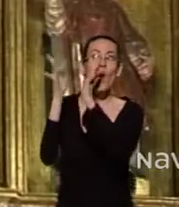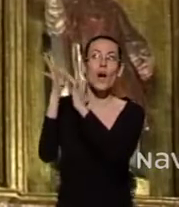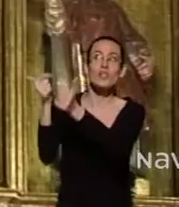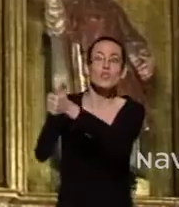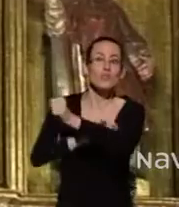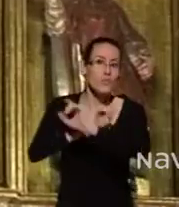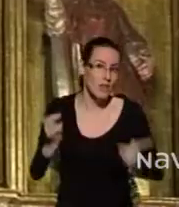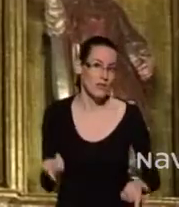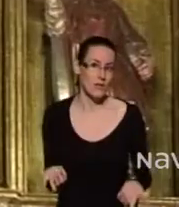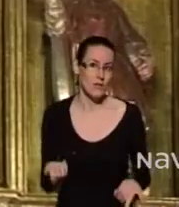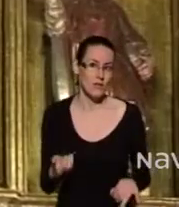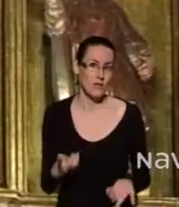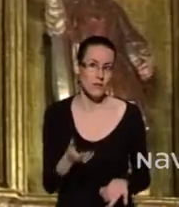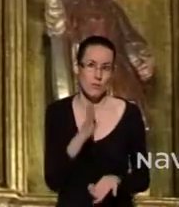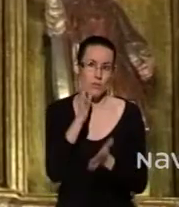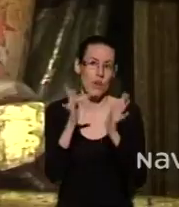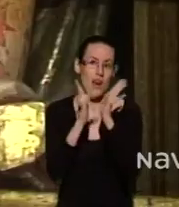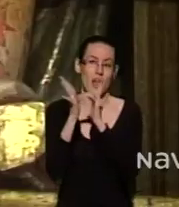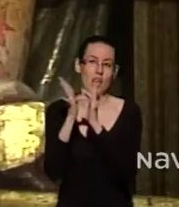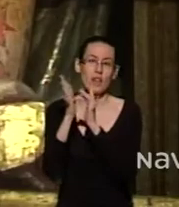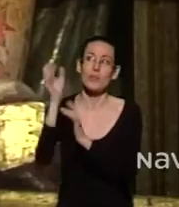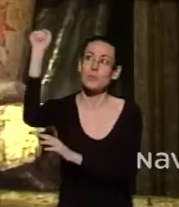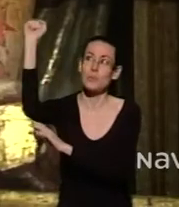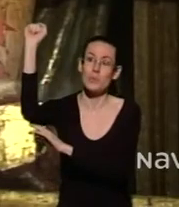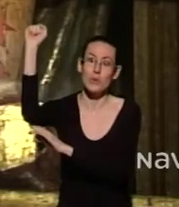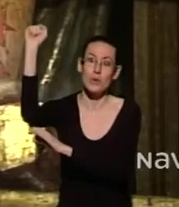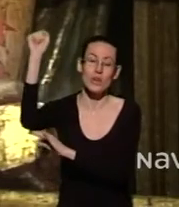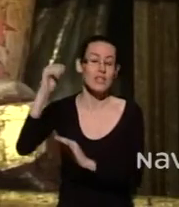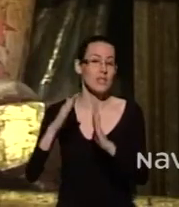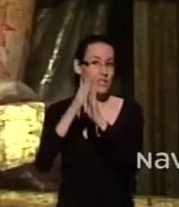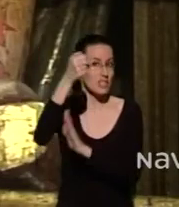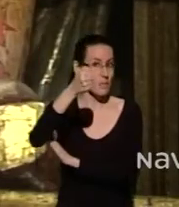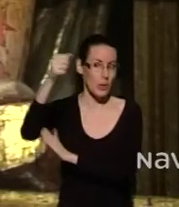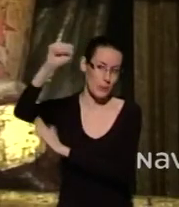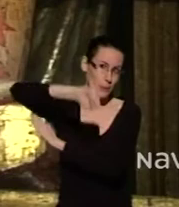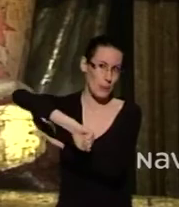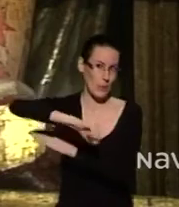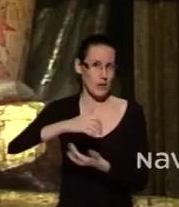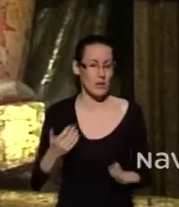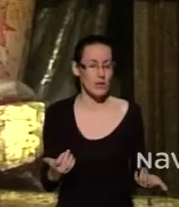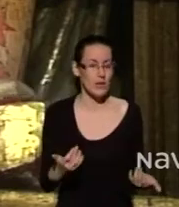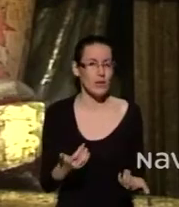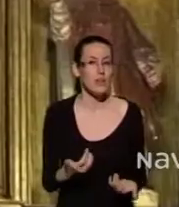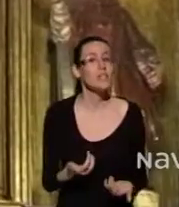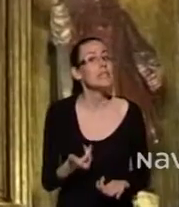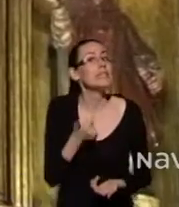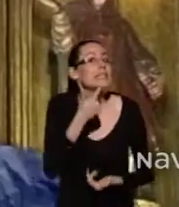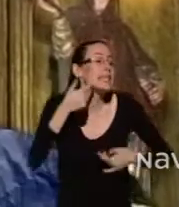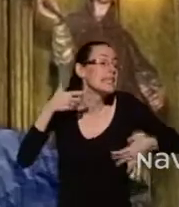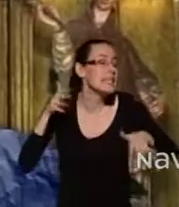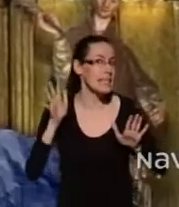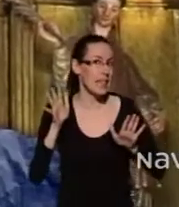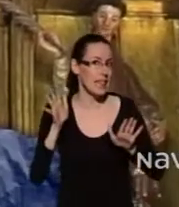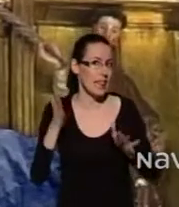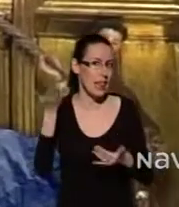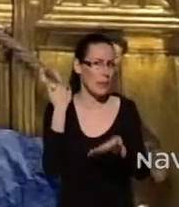que está colgado normal. Entonces dicen que antes venía la gente aquí y decía,